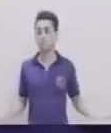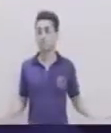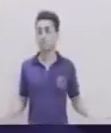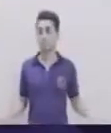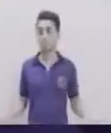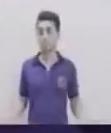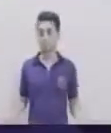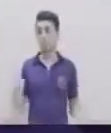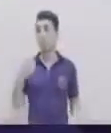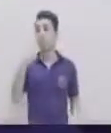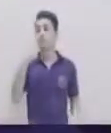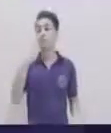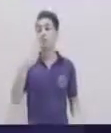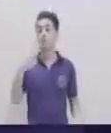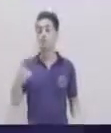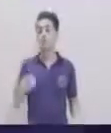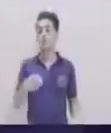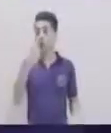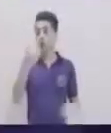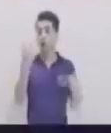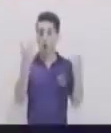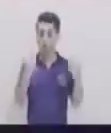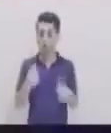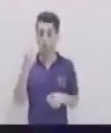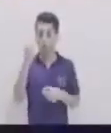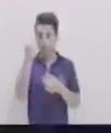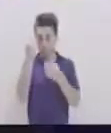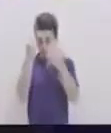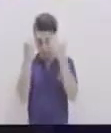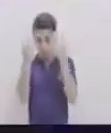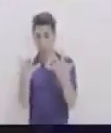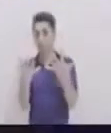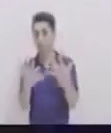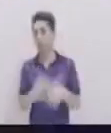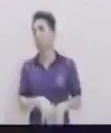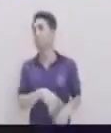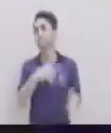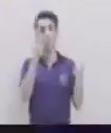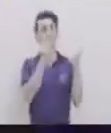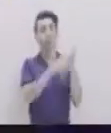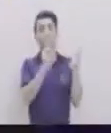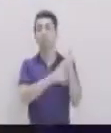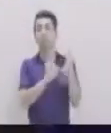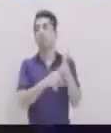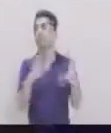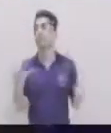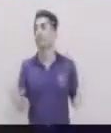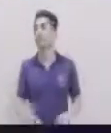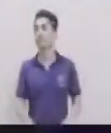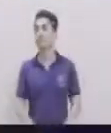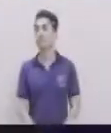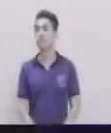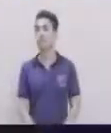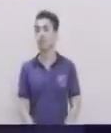Exhalo. Cuento hasta 10. Muy bien. Ahora, paso número 3.